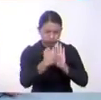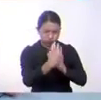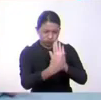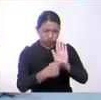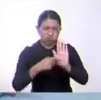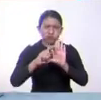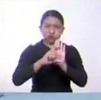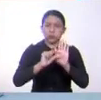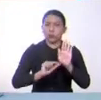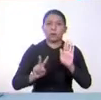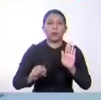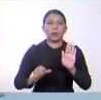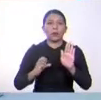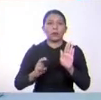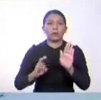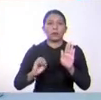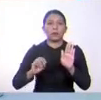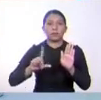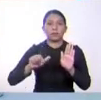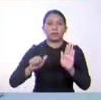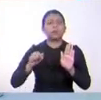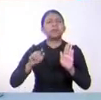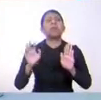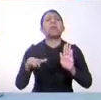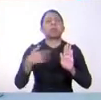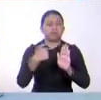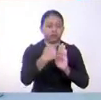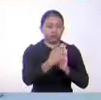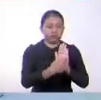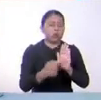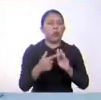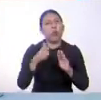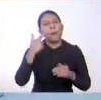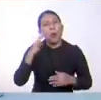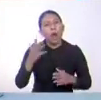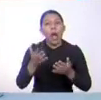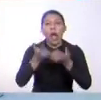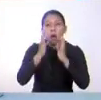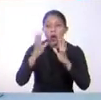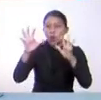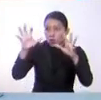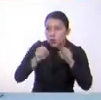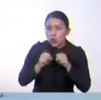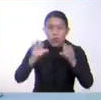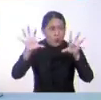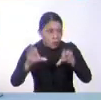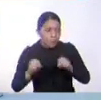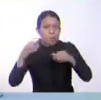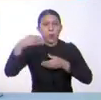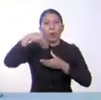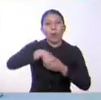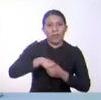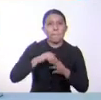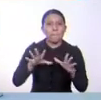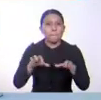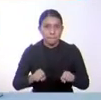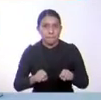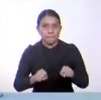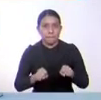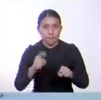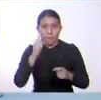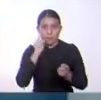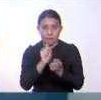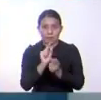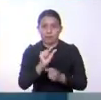llamamos vacuola. Esta vacuola sirve como un reservorio de agua para el proceso que conocemos